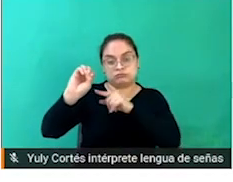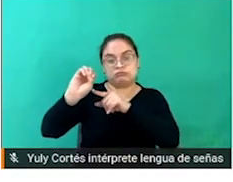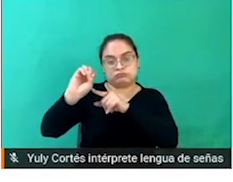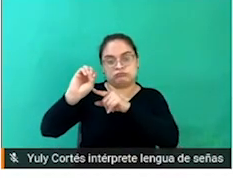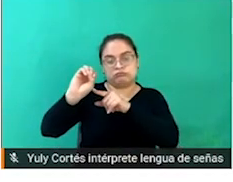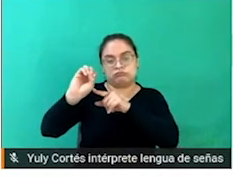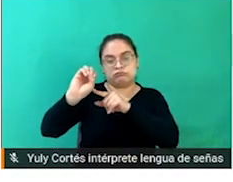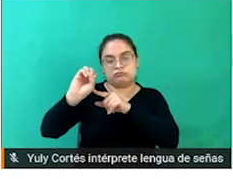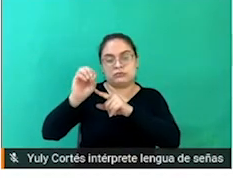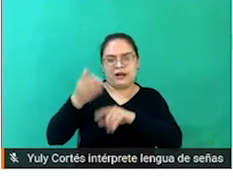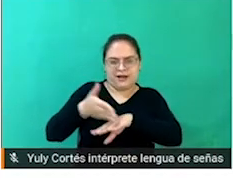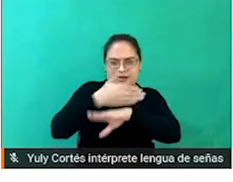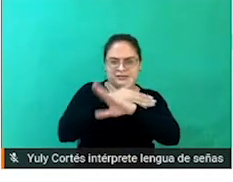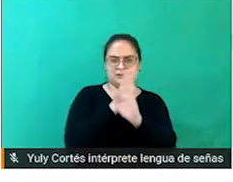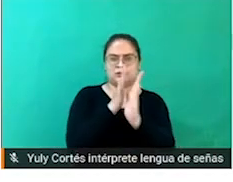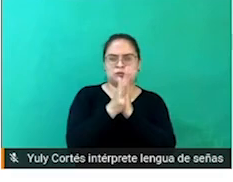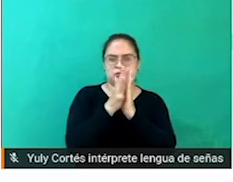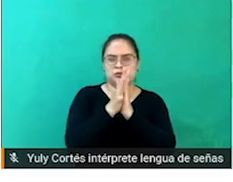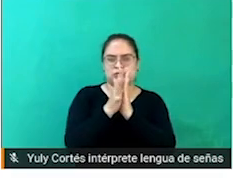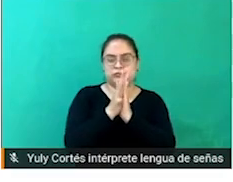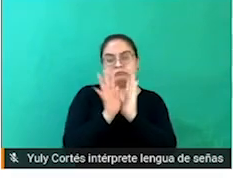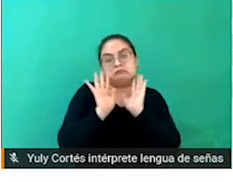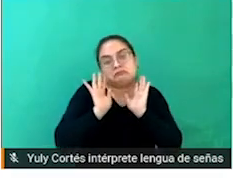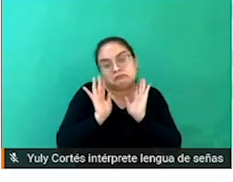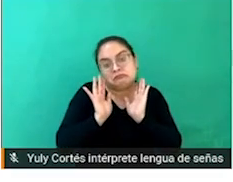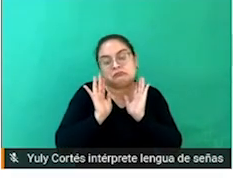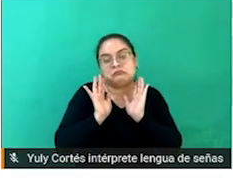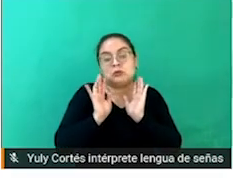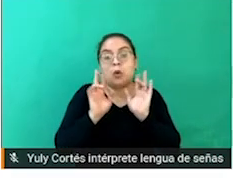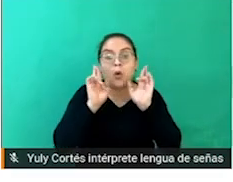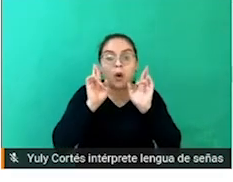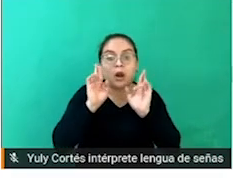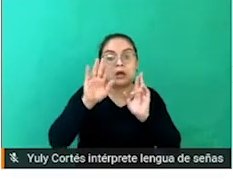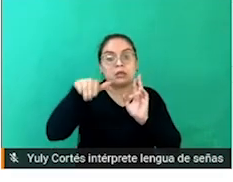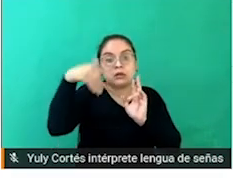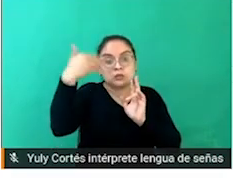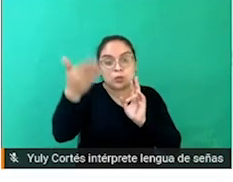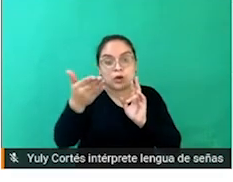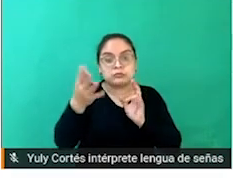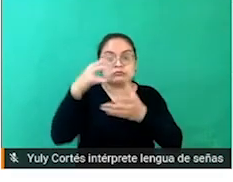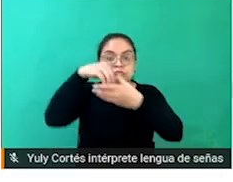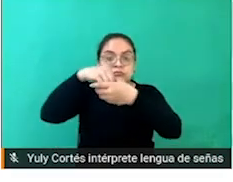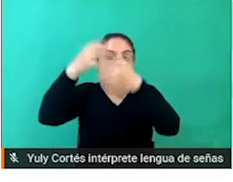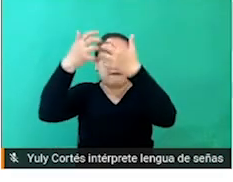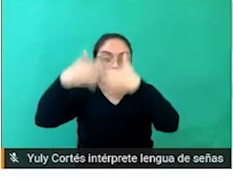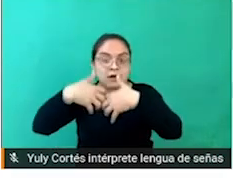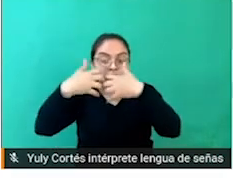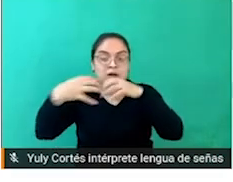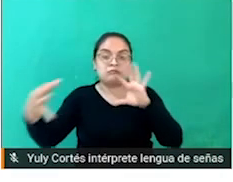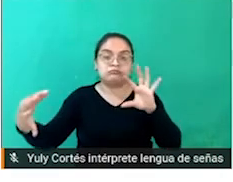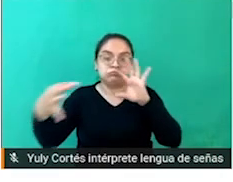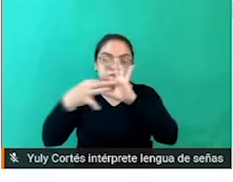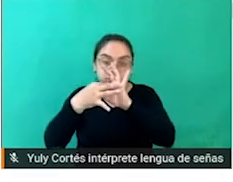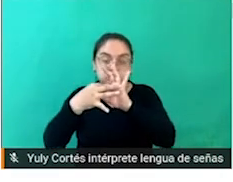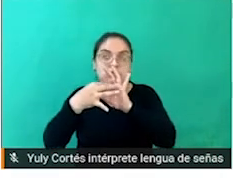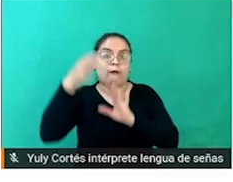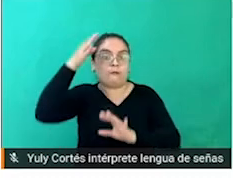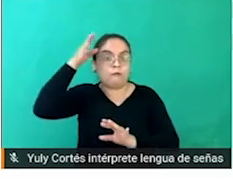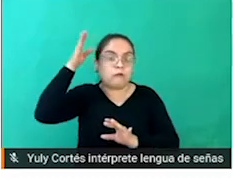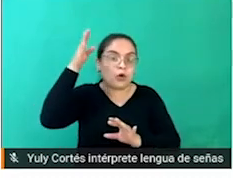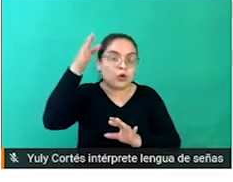dije, quisiéramos llegar en algún momento a una fábrica conectada, a una fábrica del futuro,